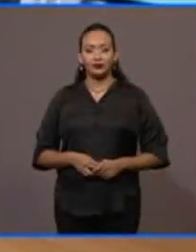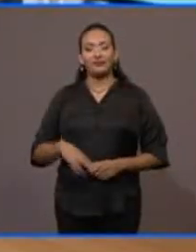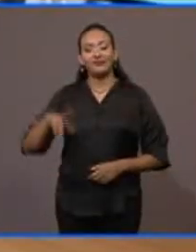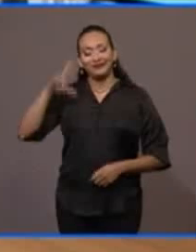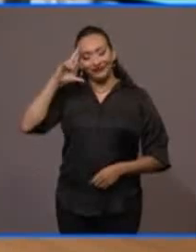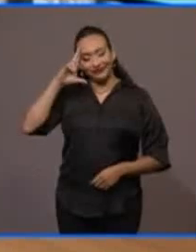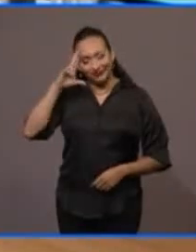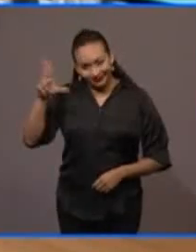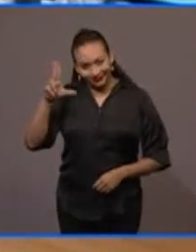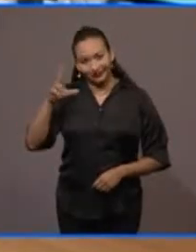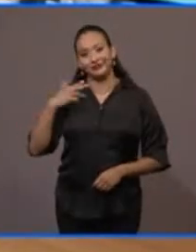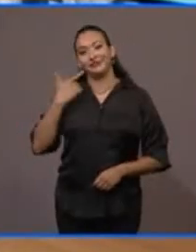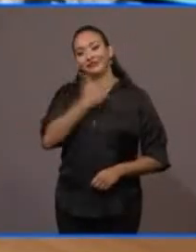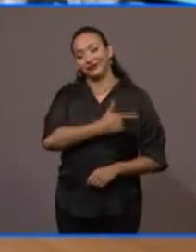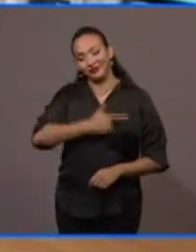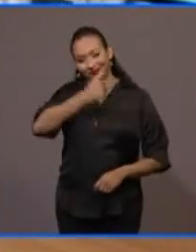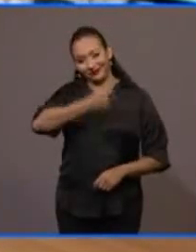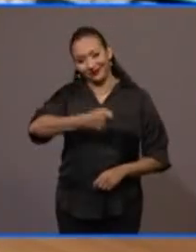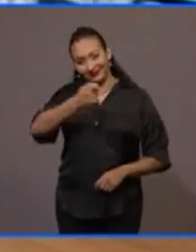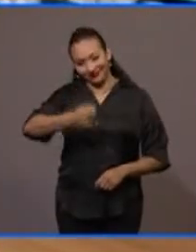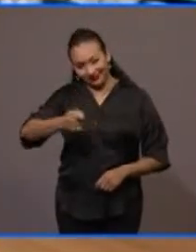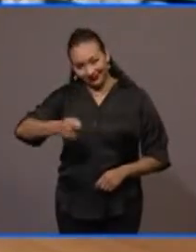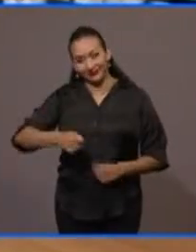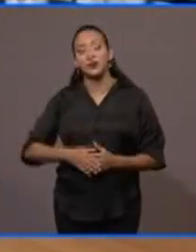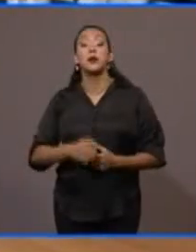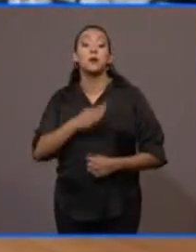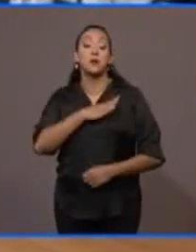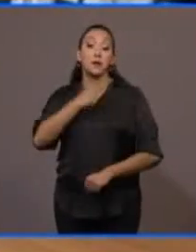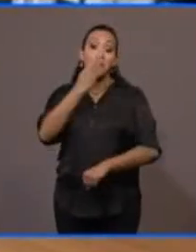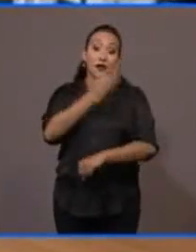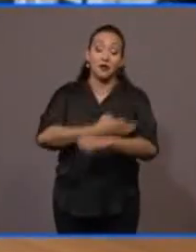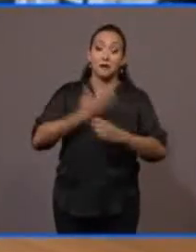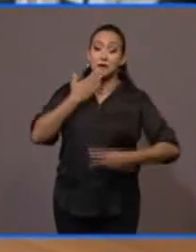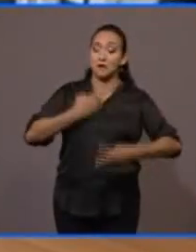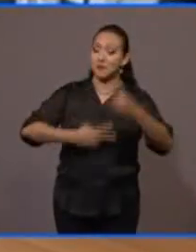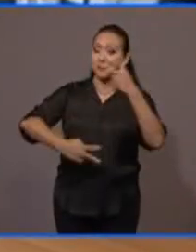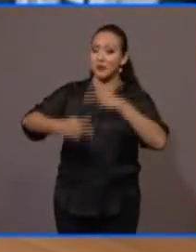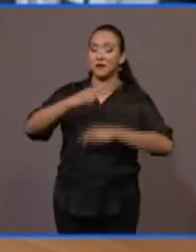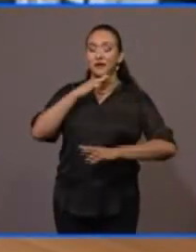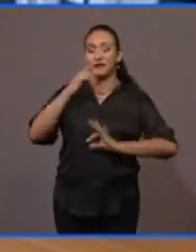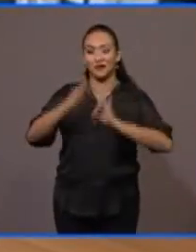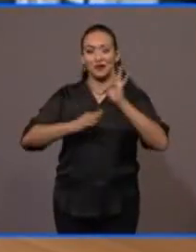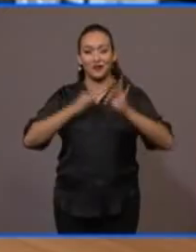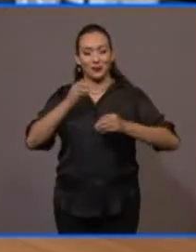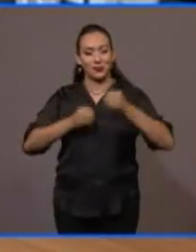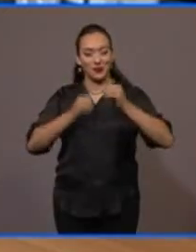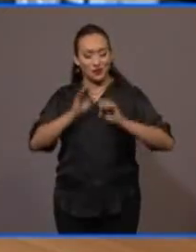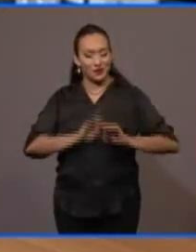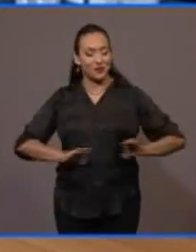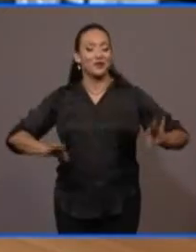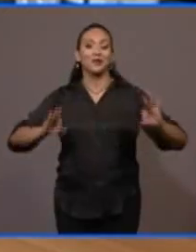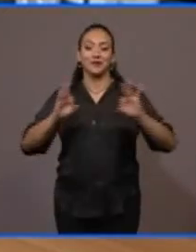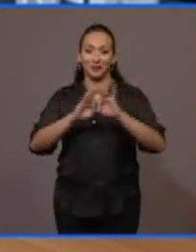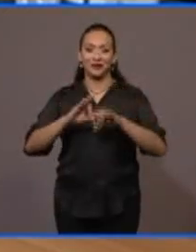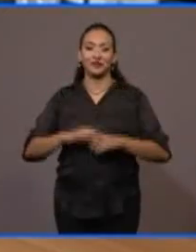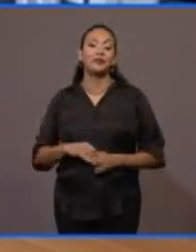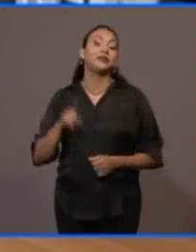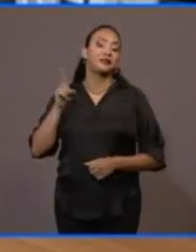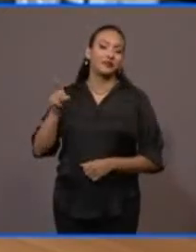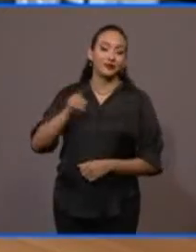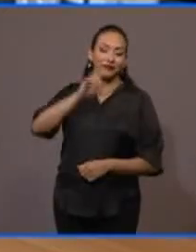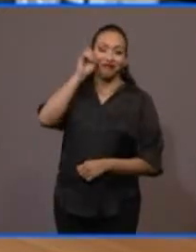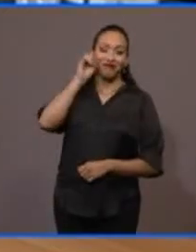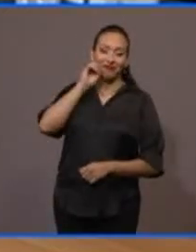Hola, ¿qué tal? ¿Cómo le va? Qué gusto saludarle. Muy buenas tardes, bienvenido, bienvenida a la información jurídica más importante. Soy